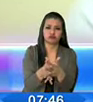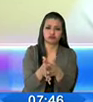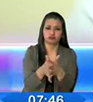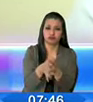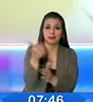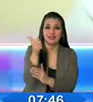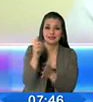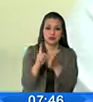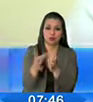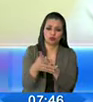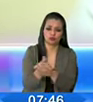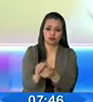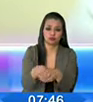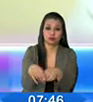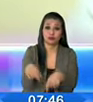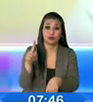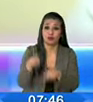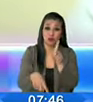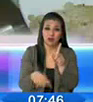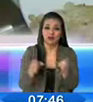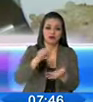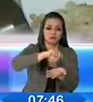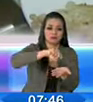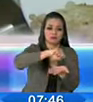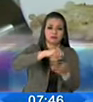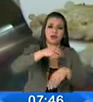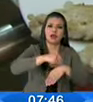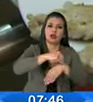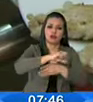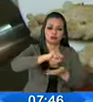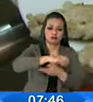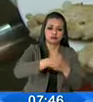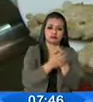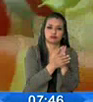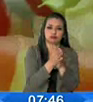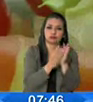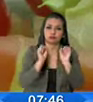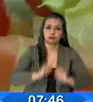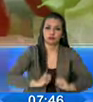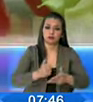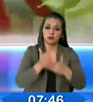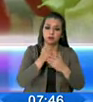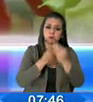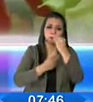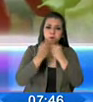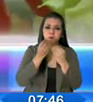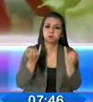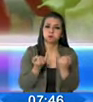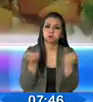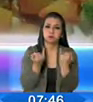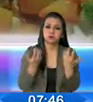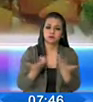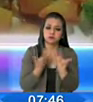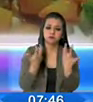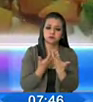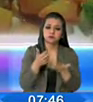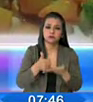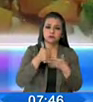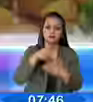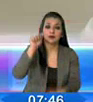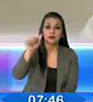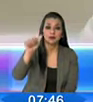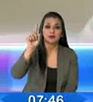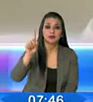jaboncito, usar alcohol en gel. Todo eso acompañado de una dieta sana con vegetales ricos en vitamina A, D y